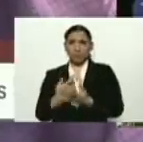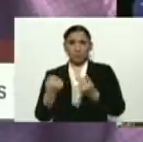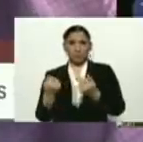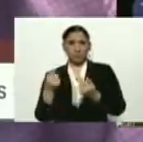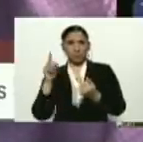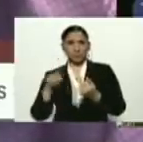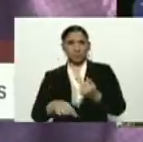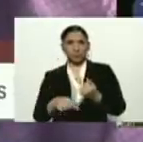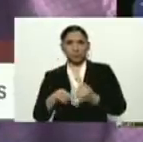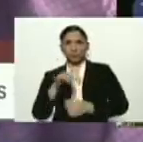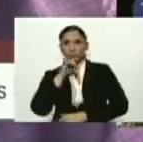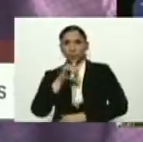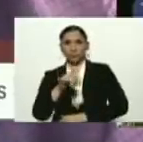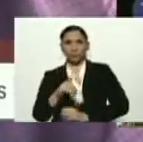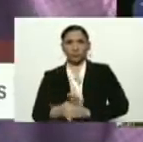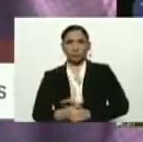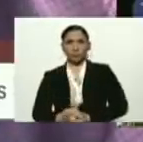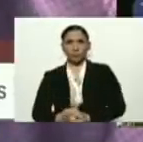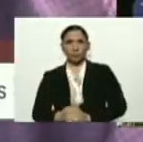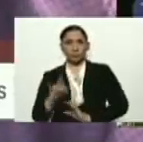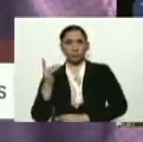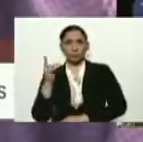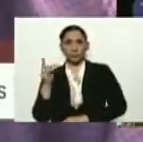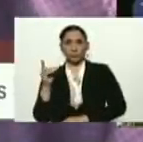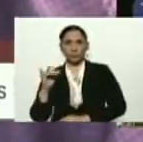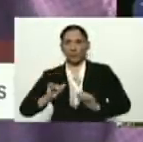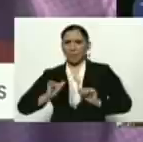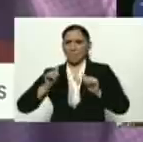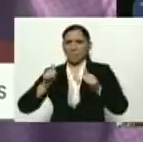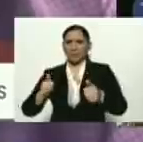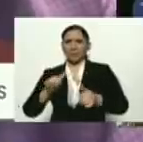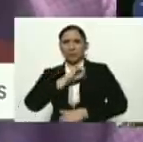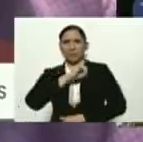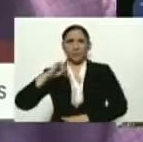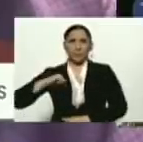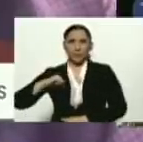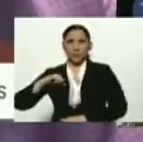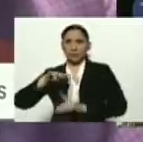quiero informarles que en Bolivia han empezado a privatizarlas,